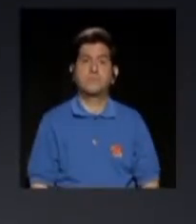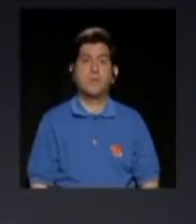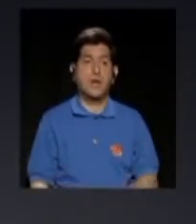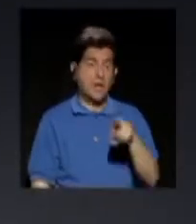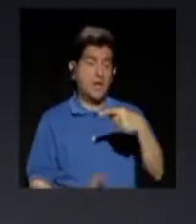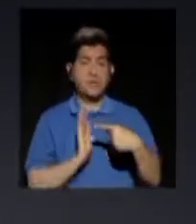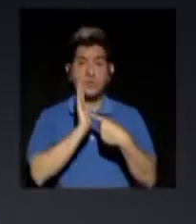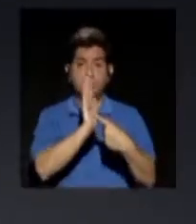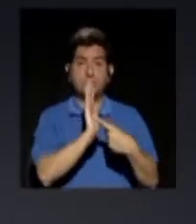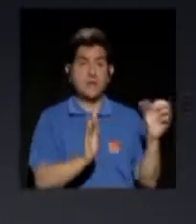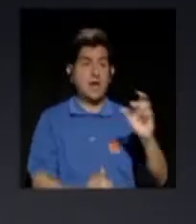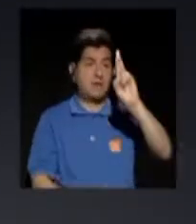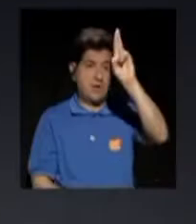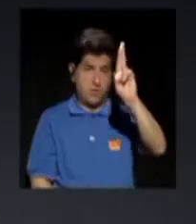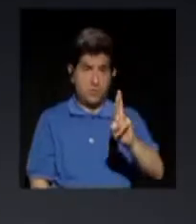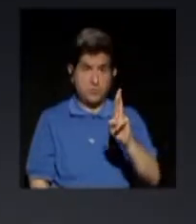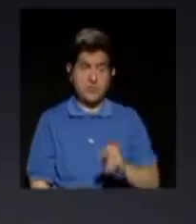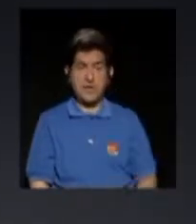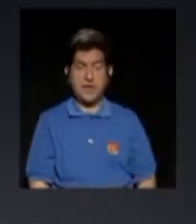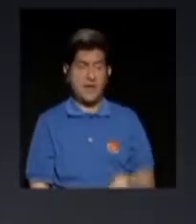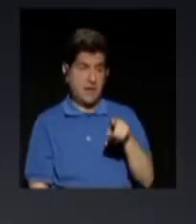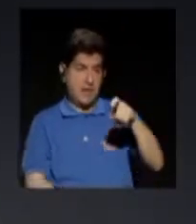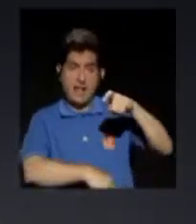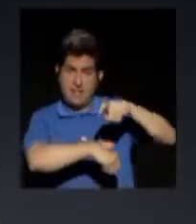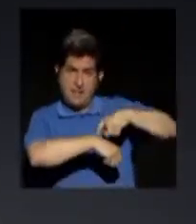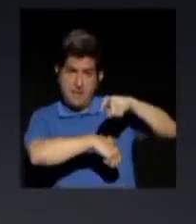plantea que esa Costa Rica de esos